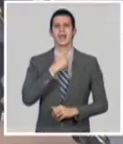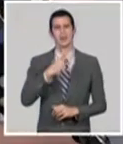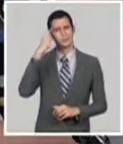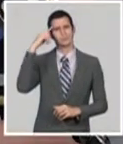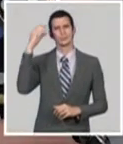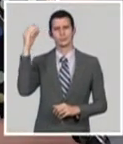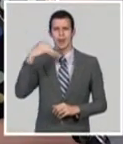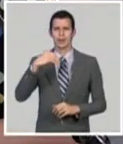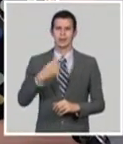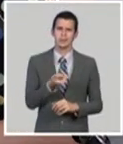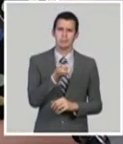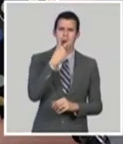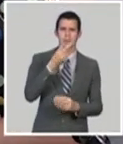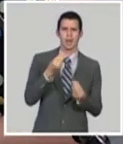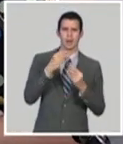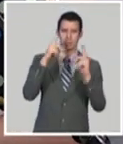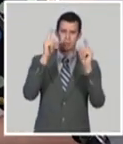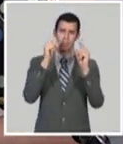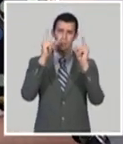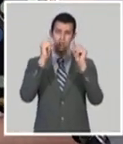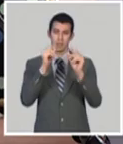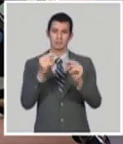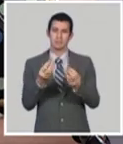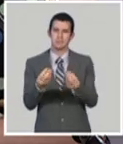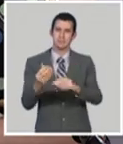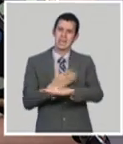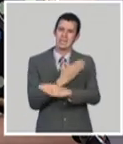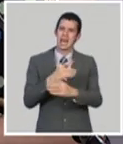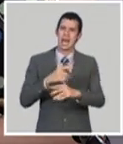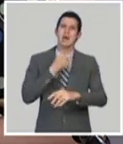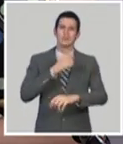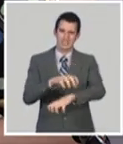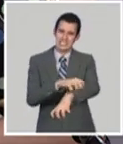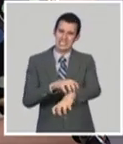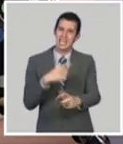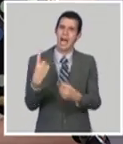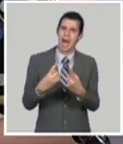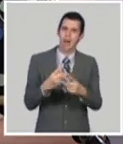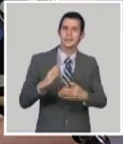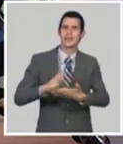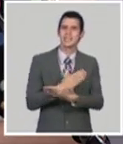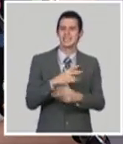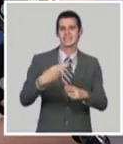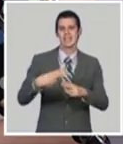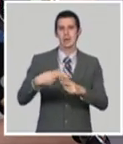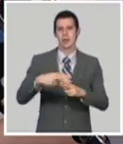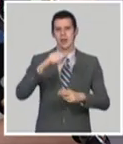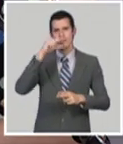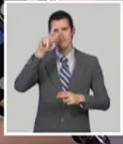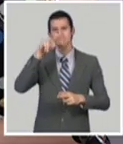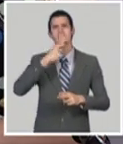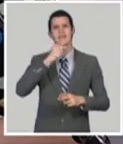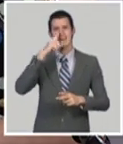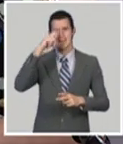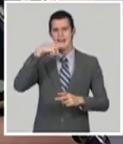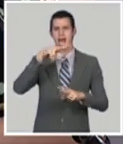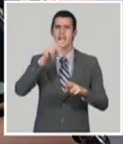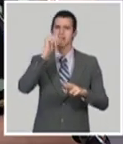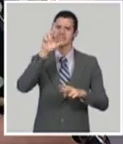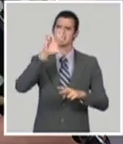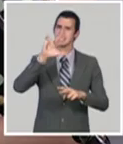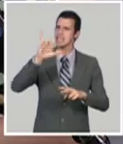jarabe como la benadryl ina en tabletas así está por ejemplo la loratadina